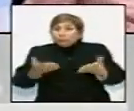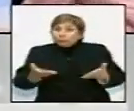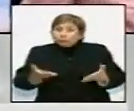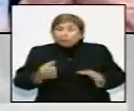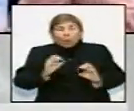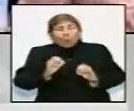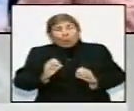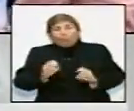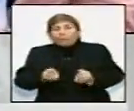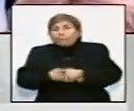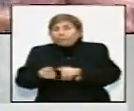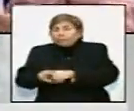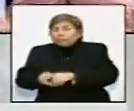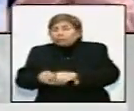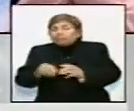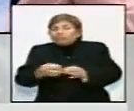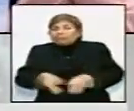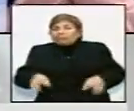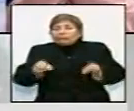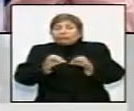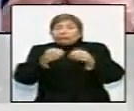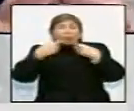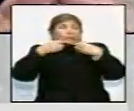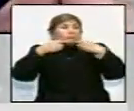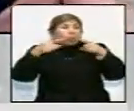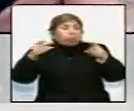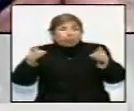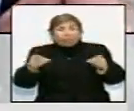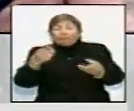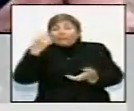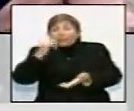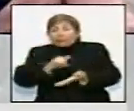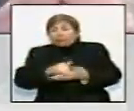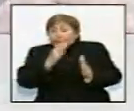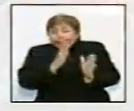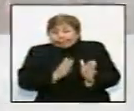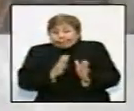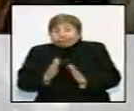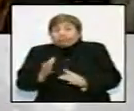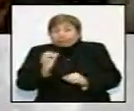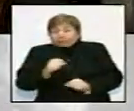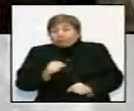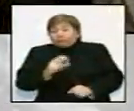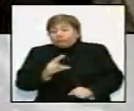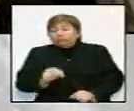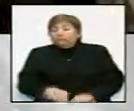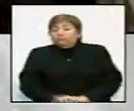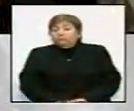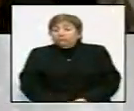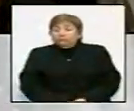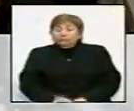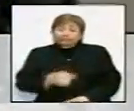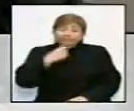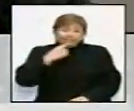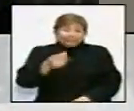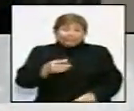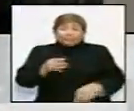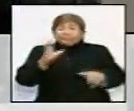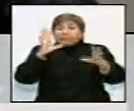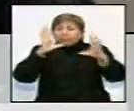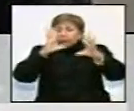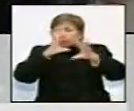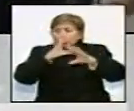creo es importante seguir difundiendo para ver si estamos preparados o no. Muchas de las actividades que hacemos son hasta horario